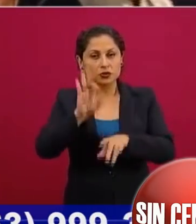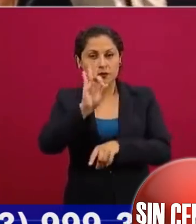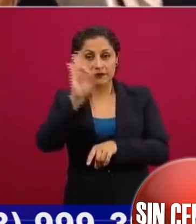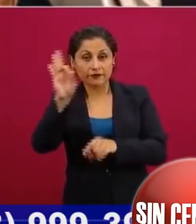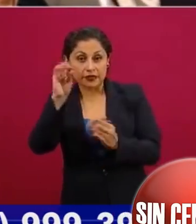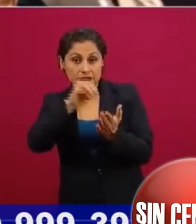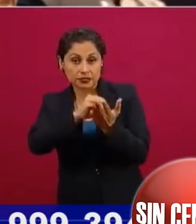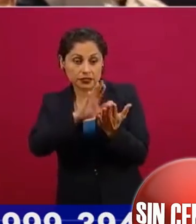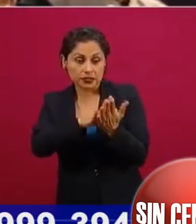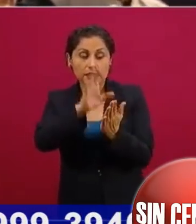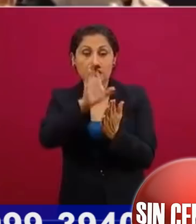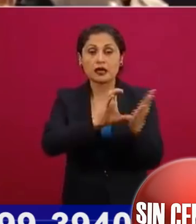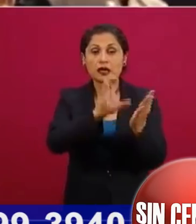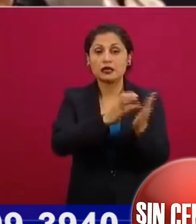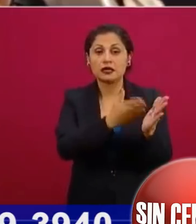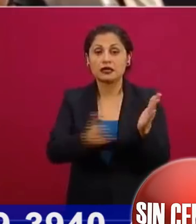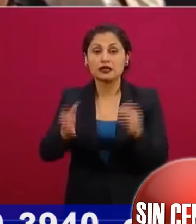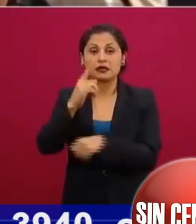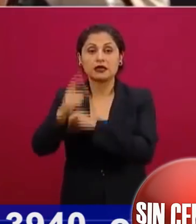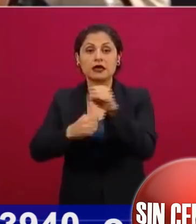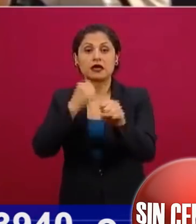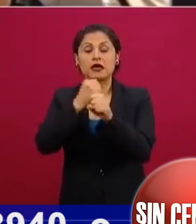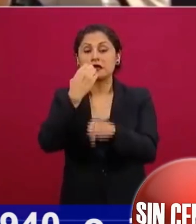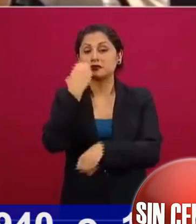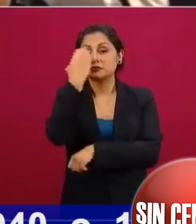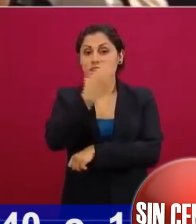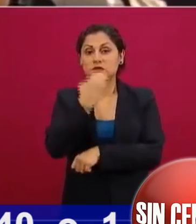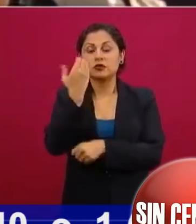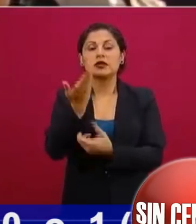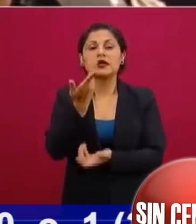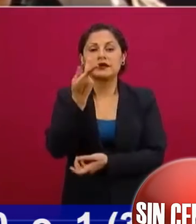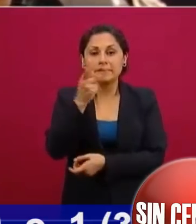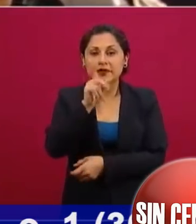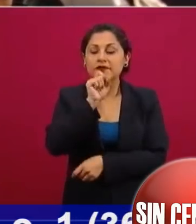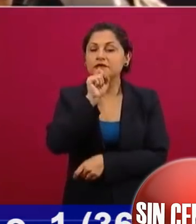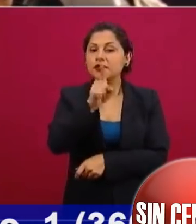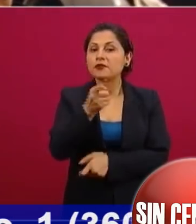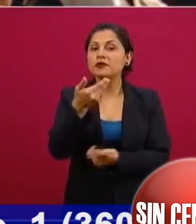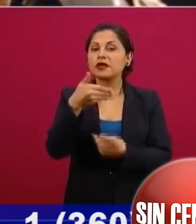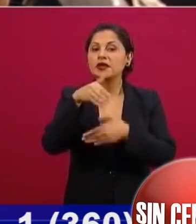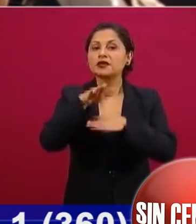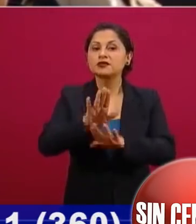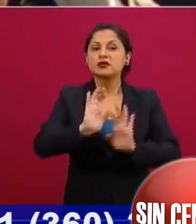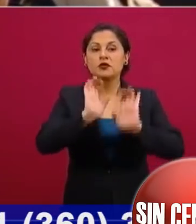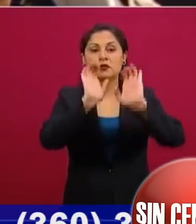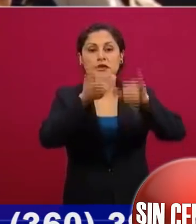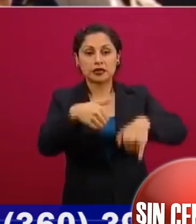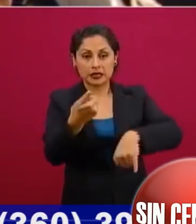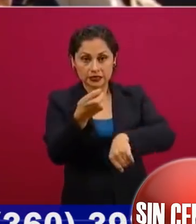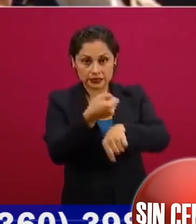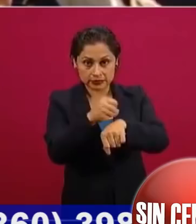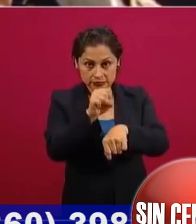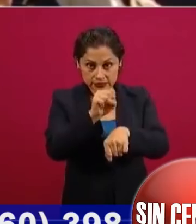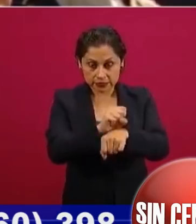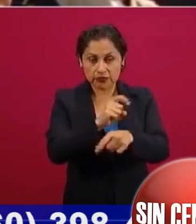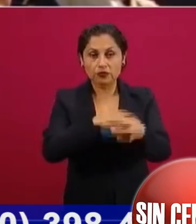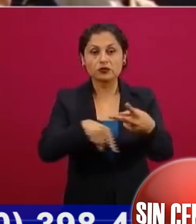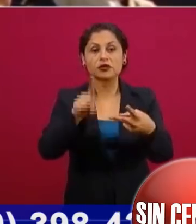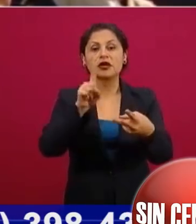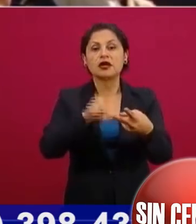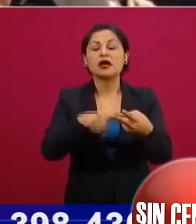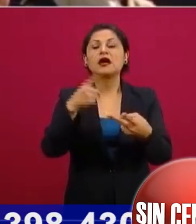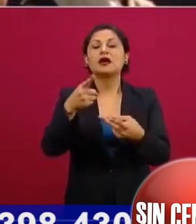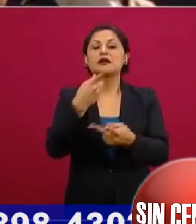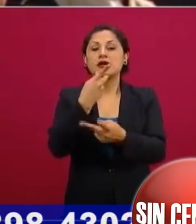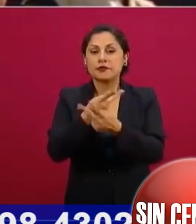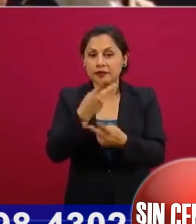calendario escolar con referencia al ingreso a secundaria, a media superior. ¿Qué ocurre?